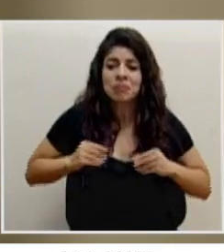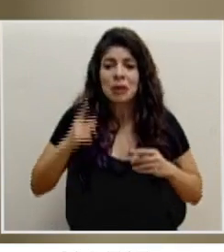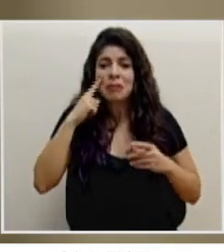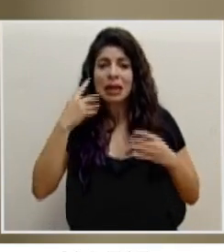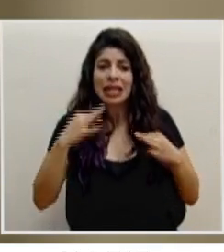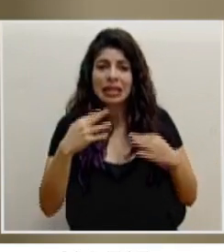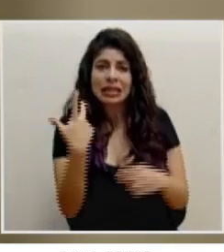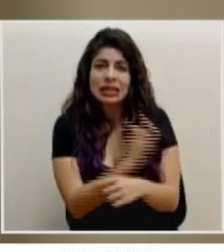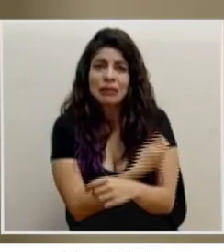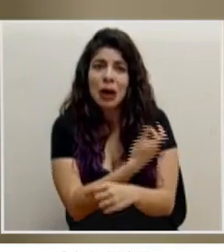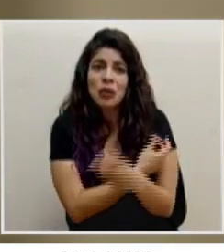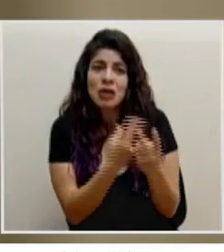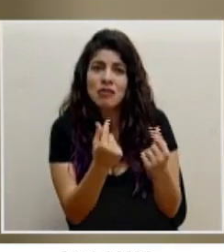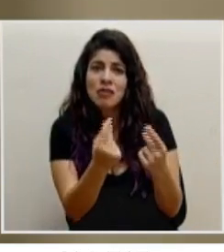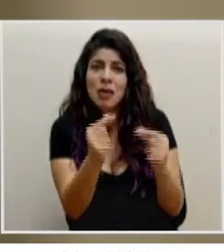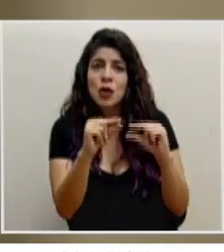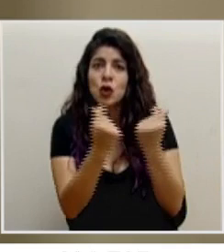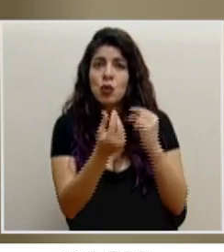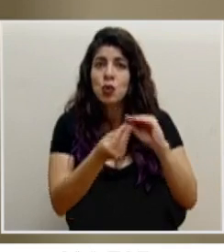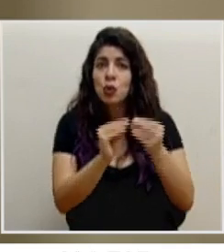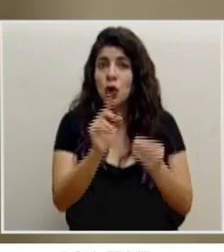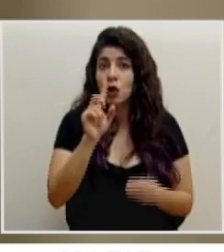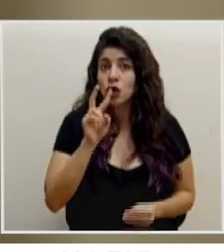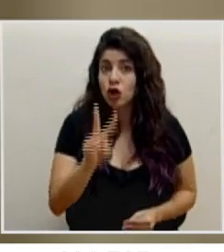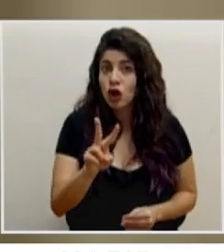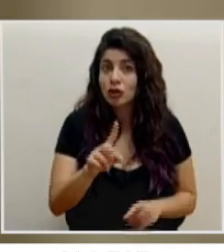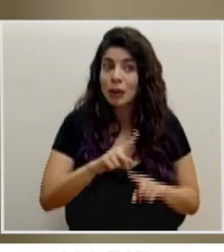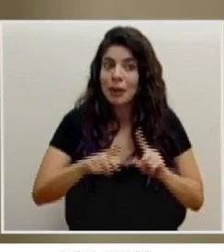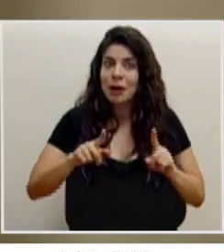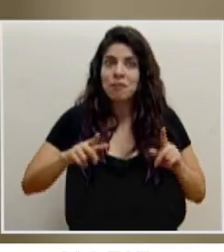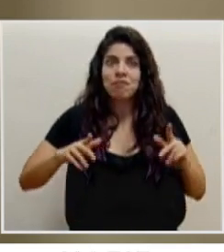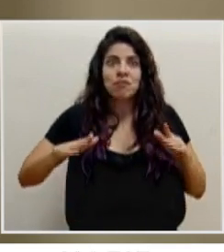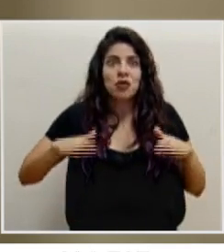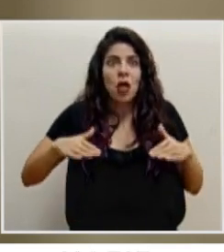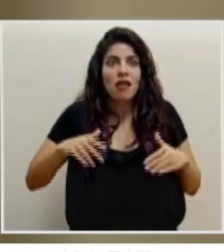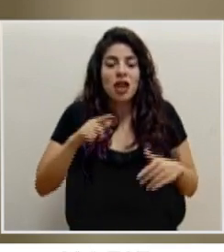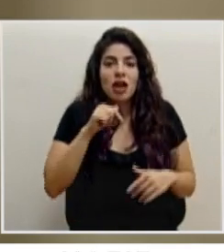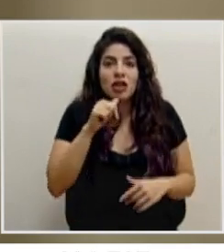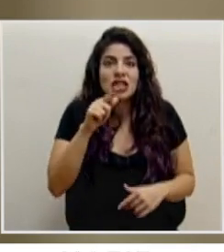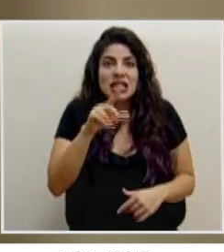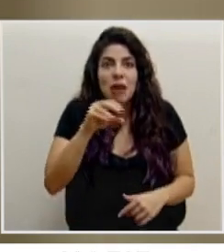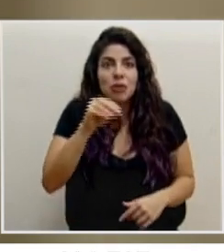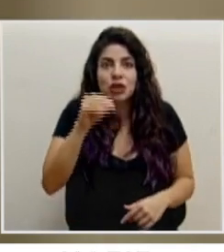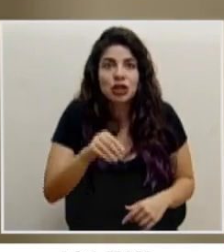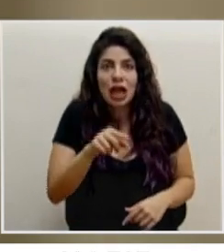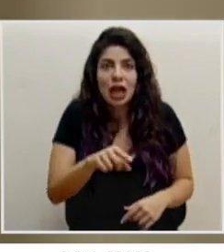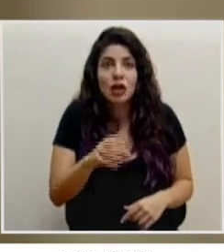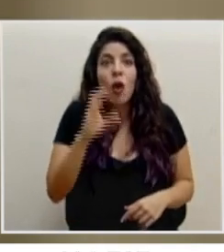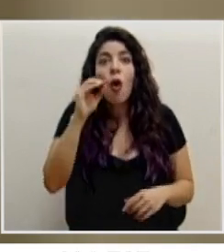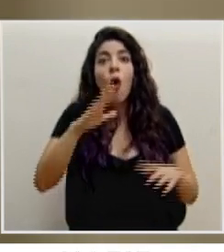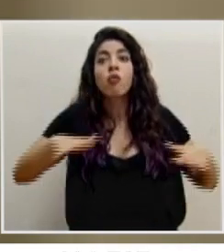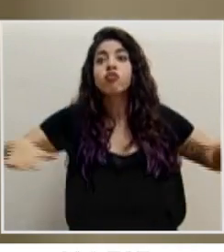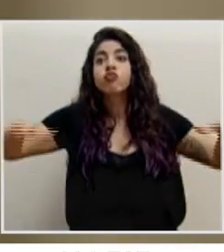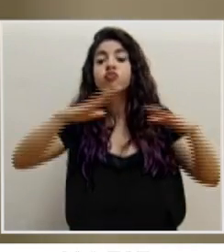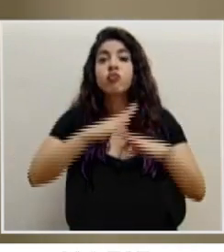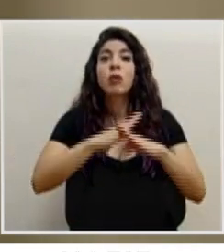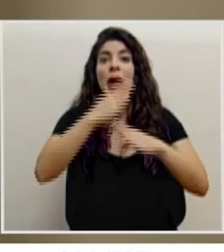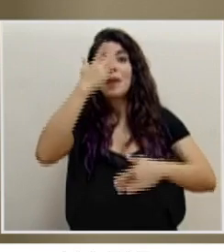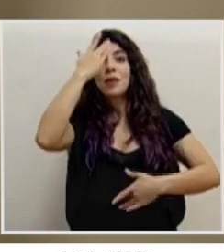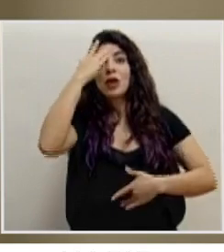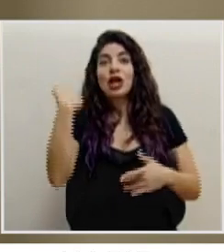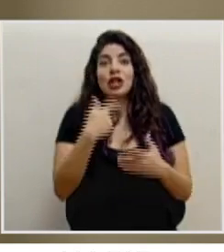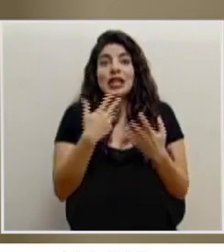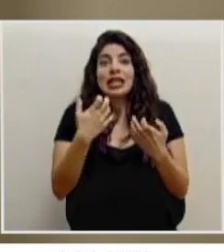rápidamente, especialmente el grupo 2, pero todavía no hemos llegado ni al 100% de ese grupo, ni a la inmunidad de rebaño que